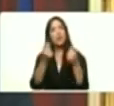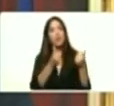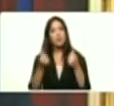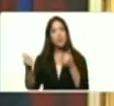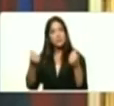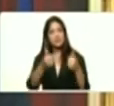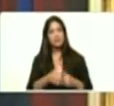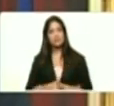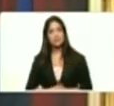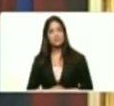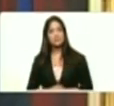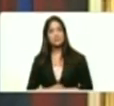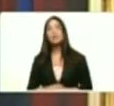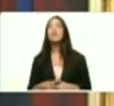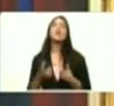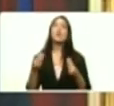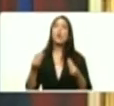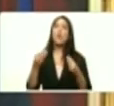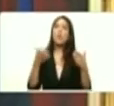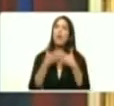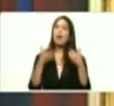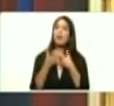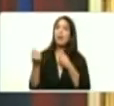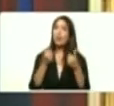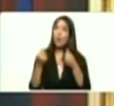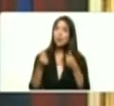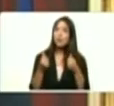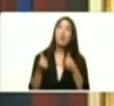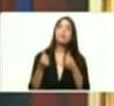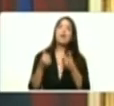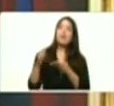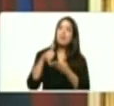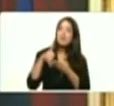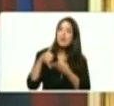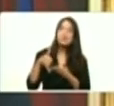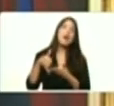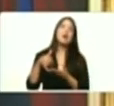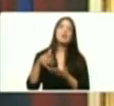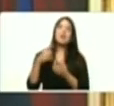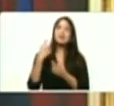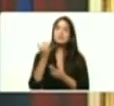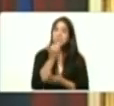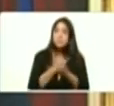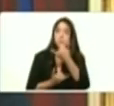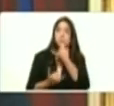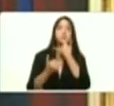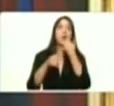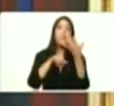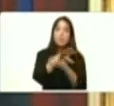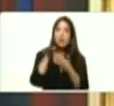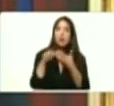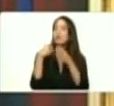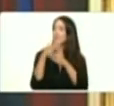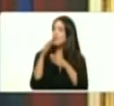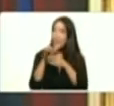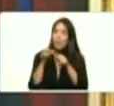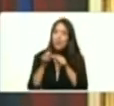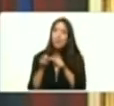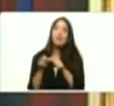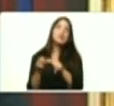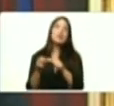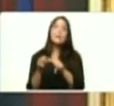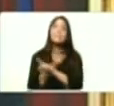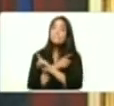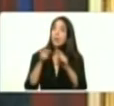rentista. Y cómo la guerra económica cabalga sobre debilidades, sobre errores, sobre problemas. Y, un factor